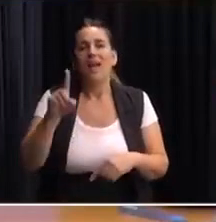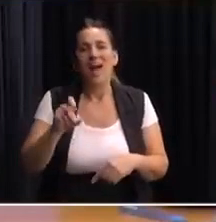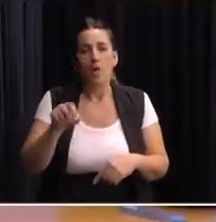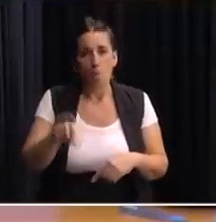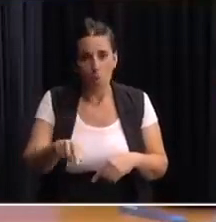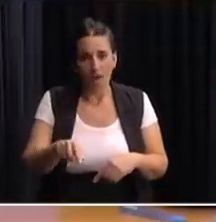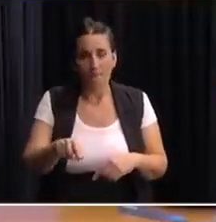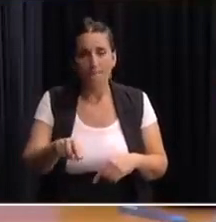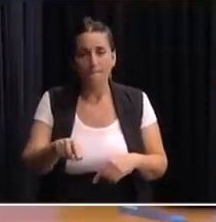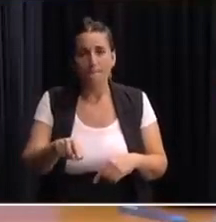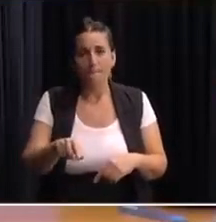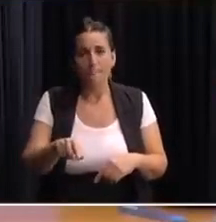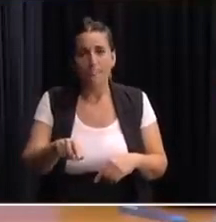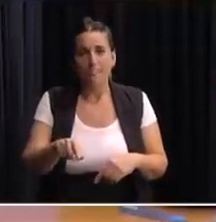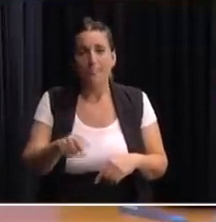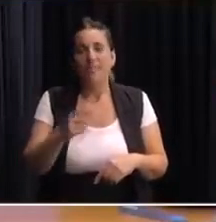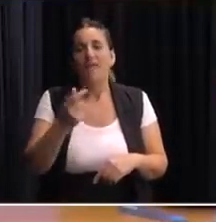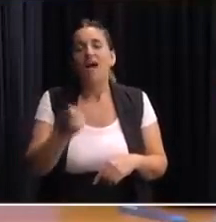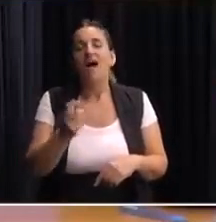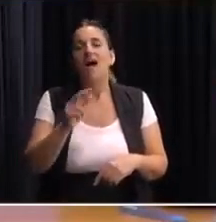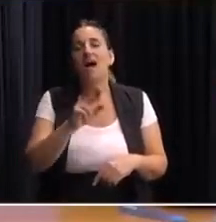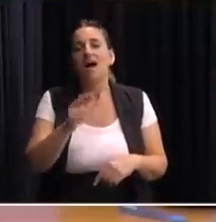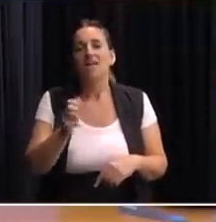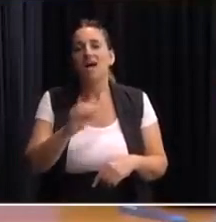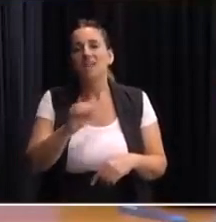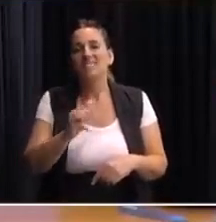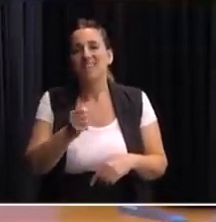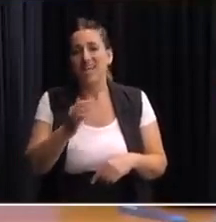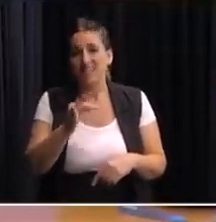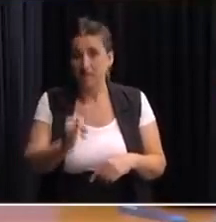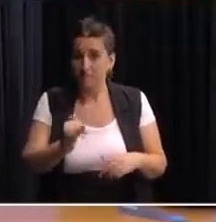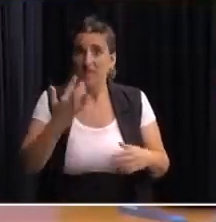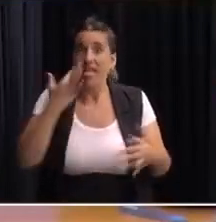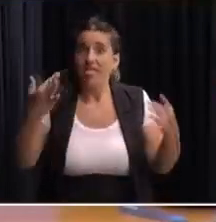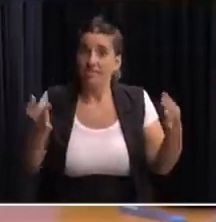cuantía económica como es la toma de agua de arasa